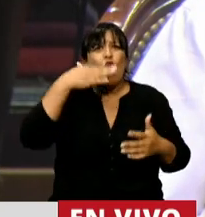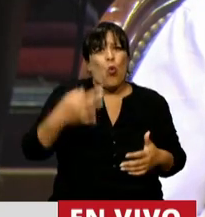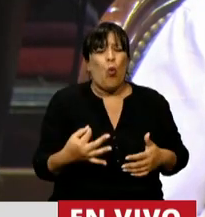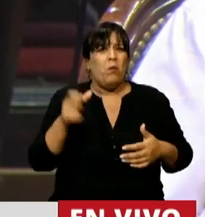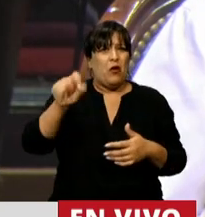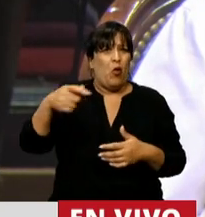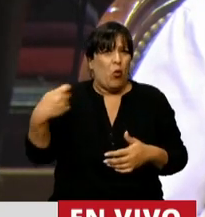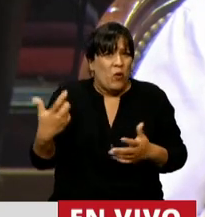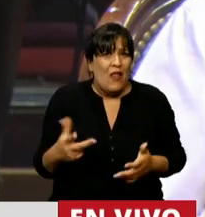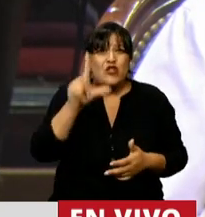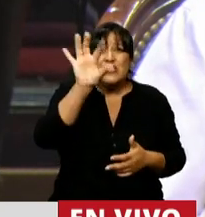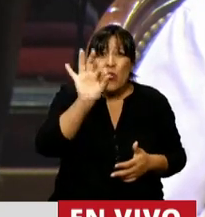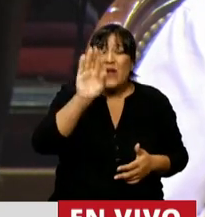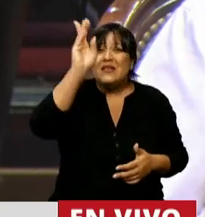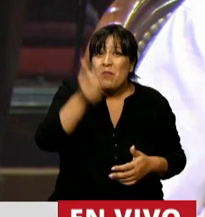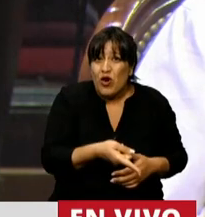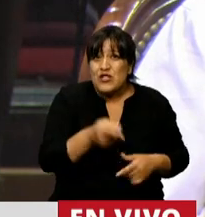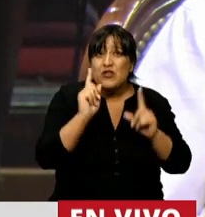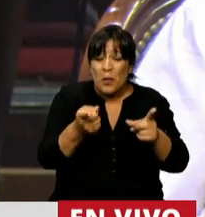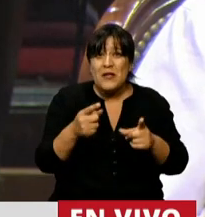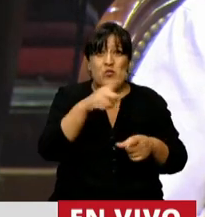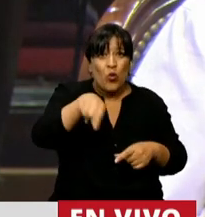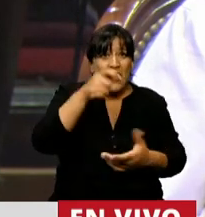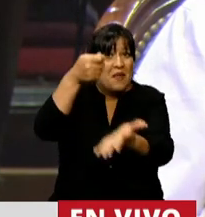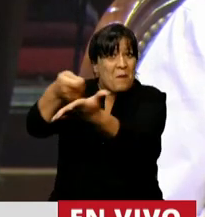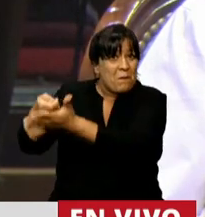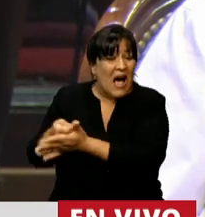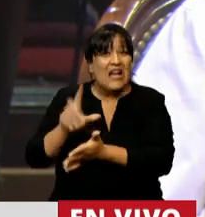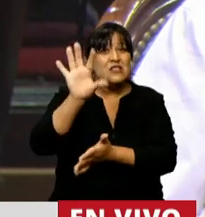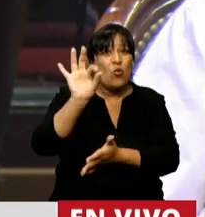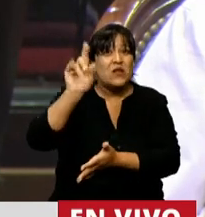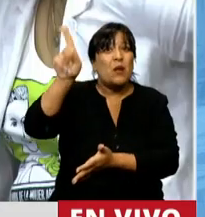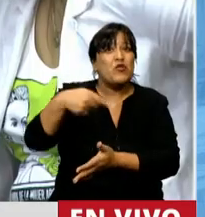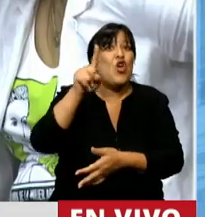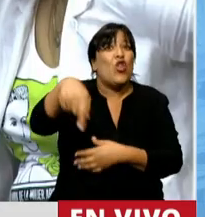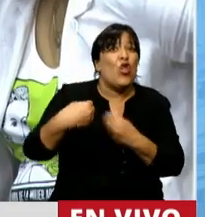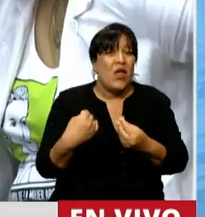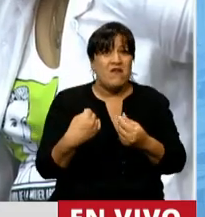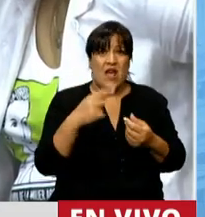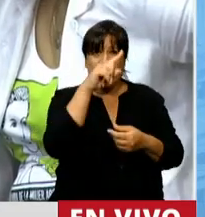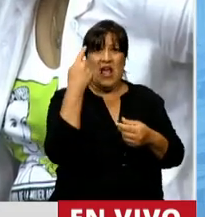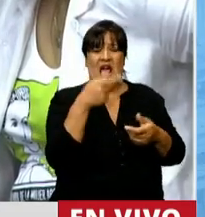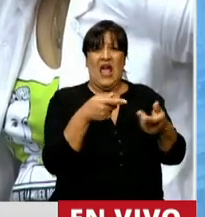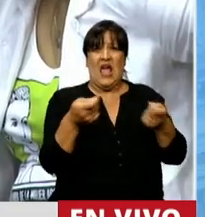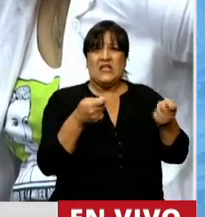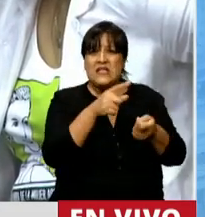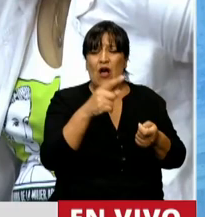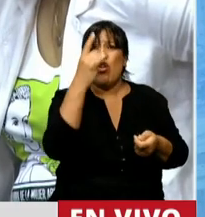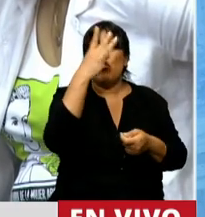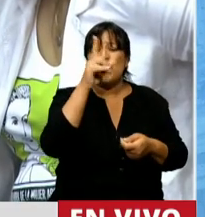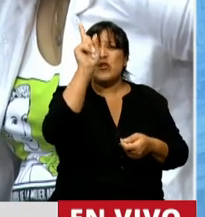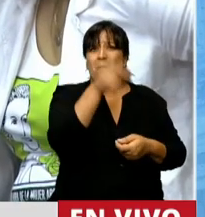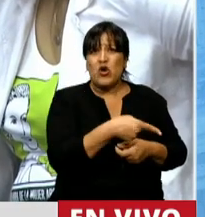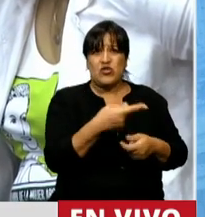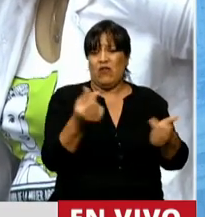los jubilados si el 50% de lo que ustedes pagan son un Estado que están administrando un Estado que tiene 12 puntos de PBI de déficit?